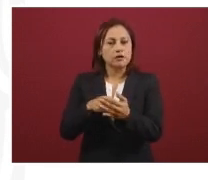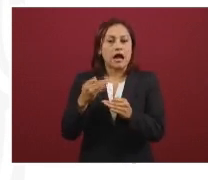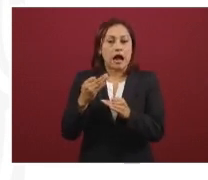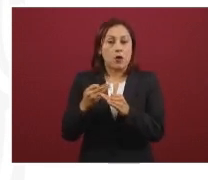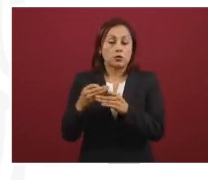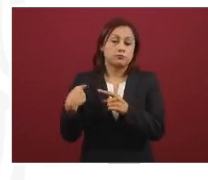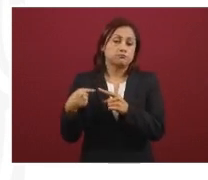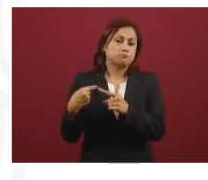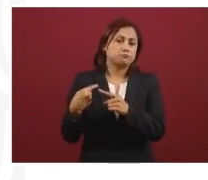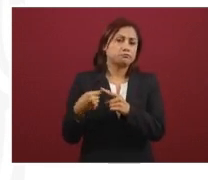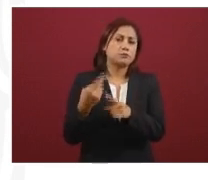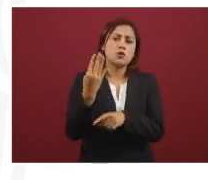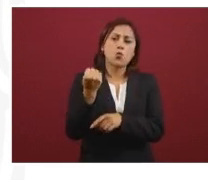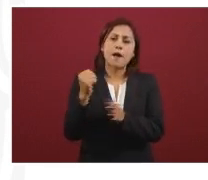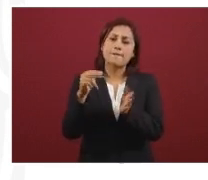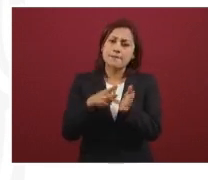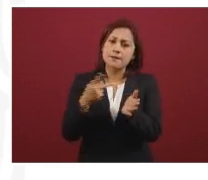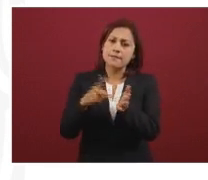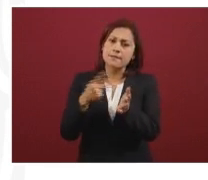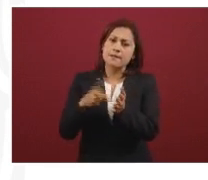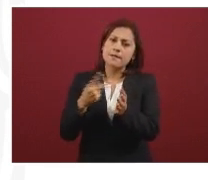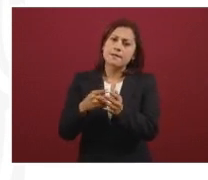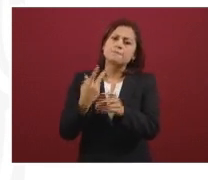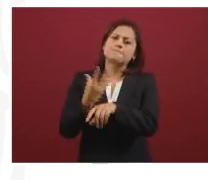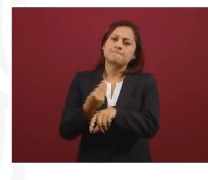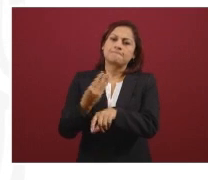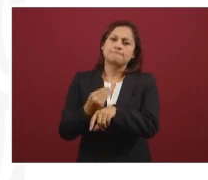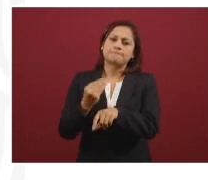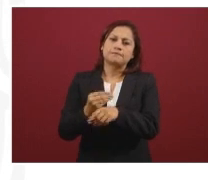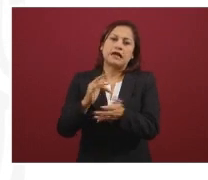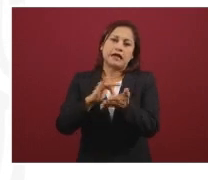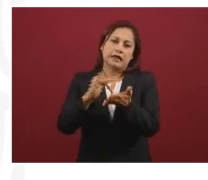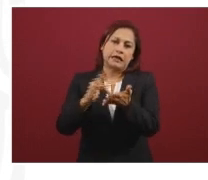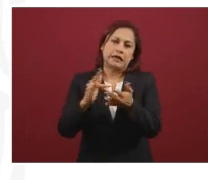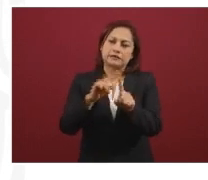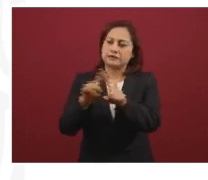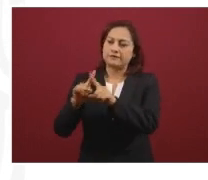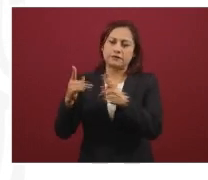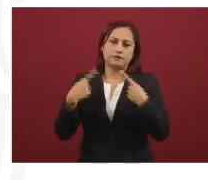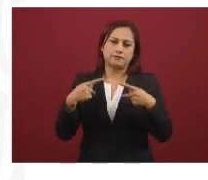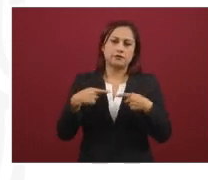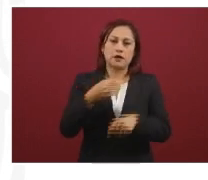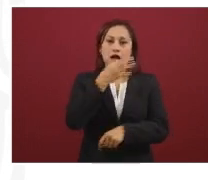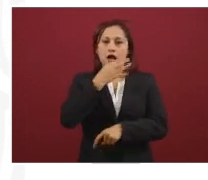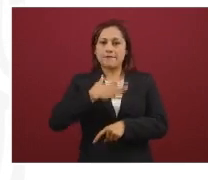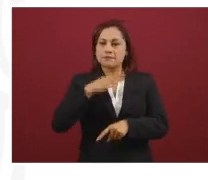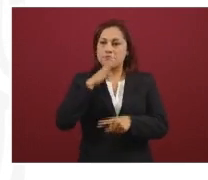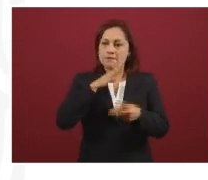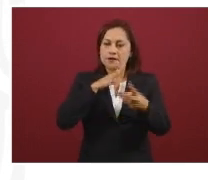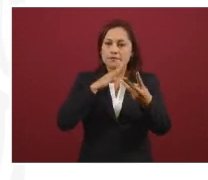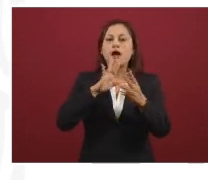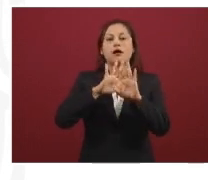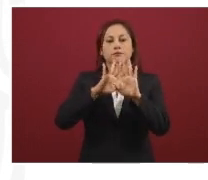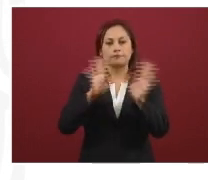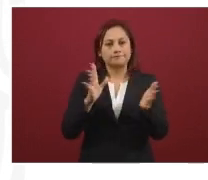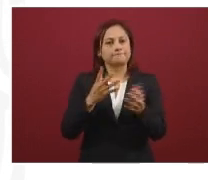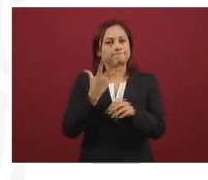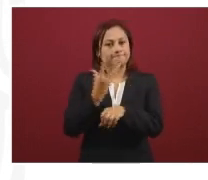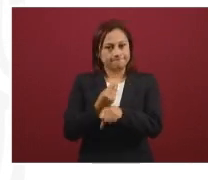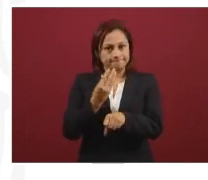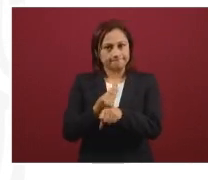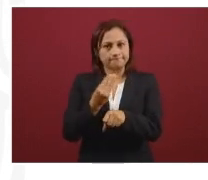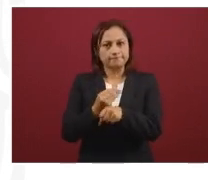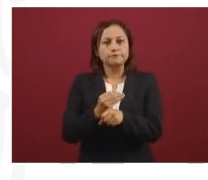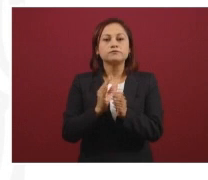actualizaciones de esta app, gracias a la retroalimentación precisamente de los usuarios, y a los que no han actualizado les pedimos de